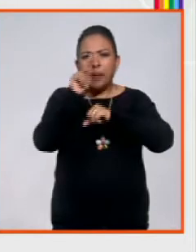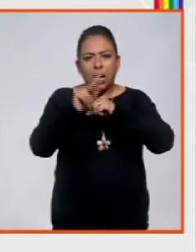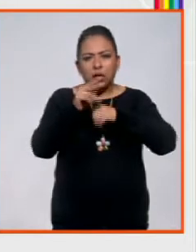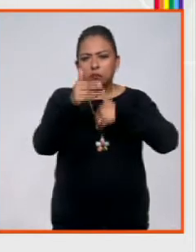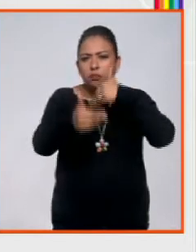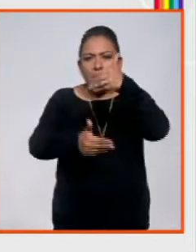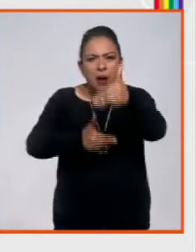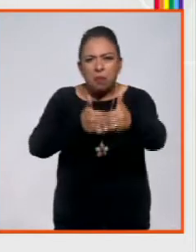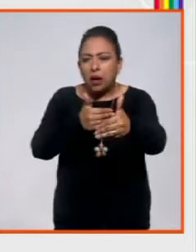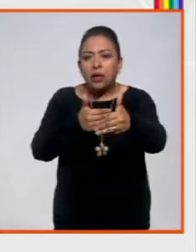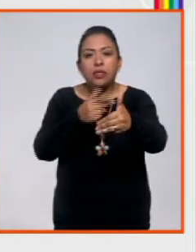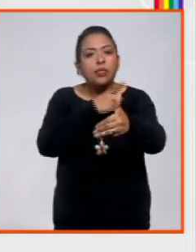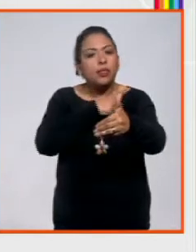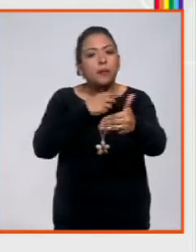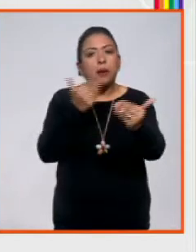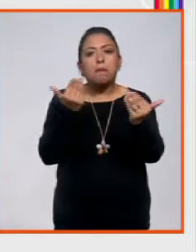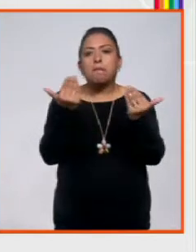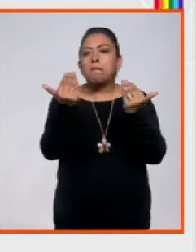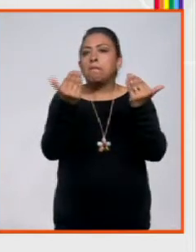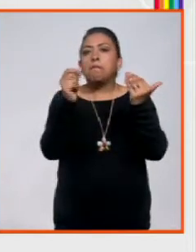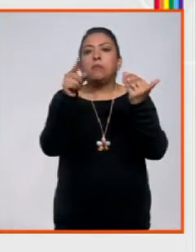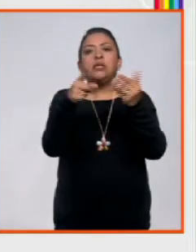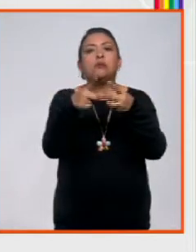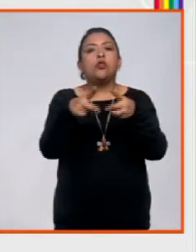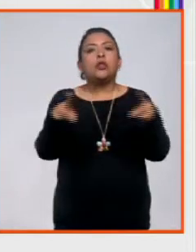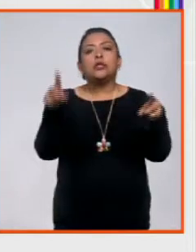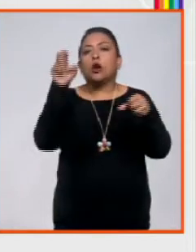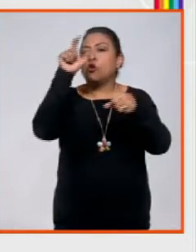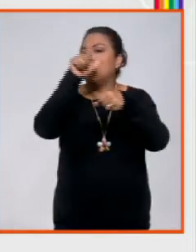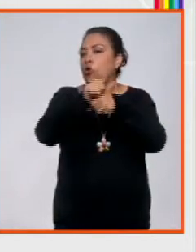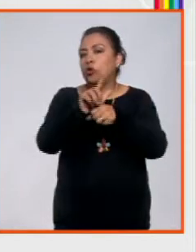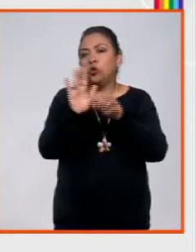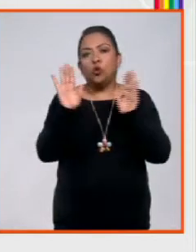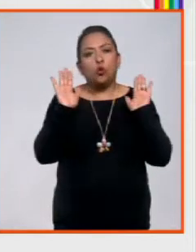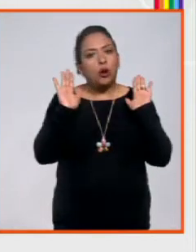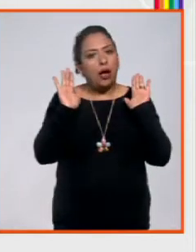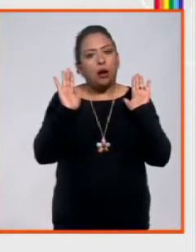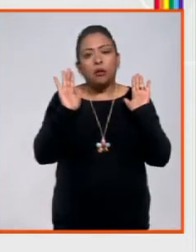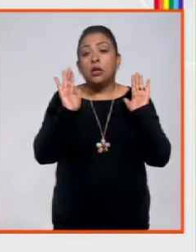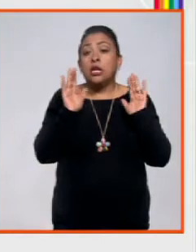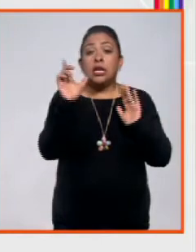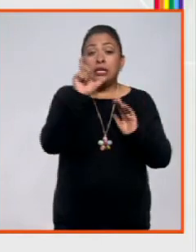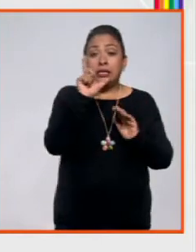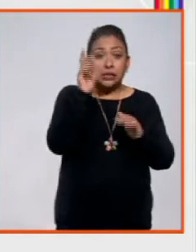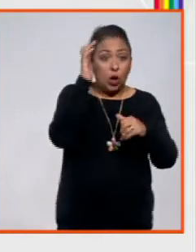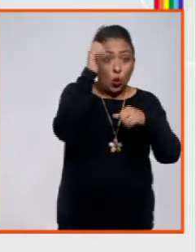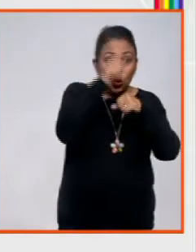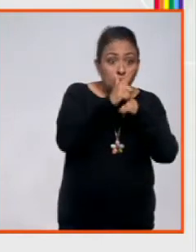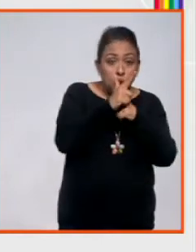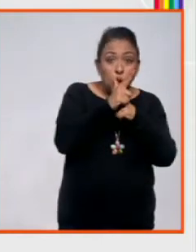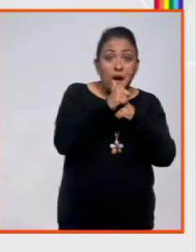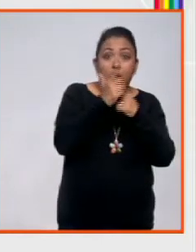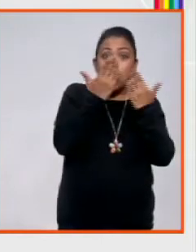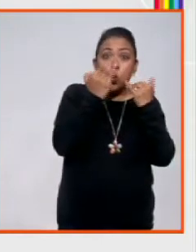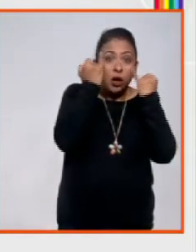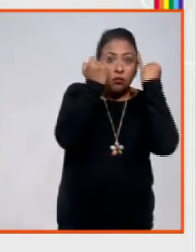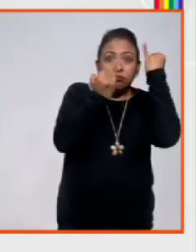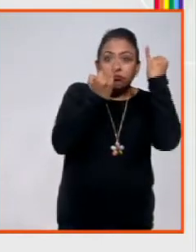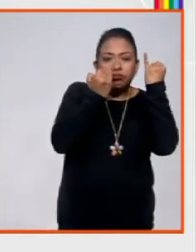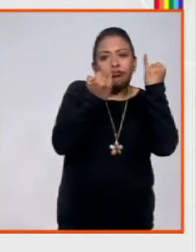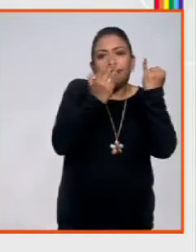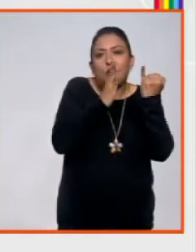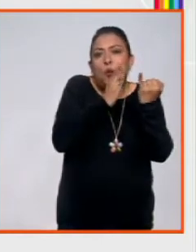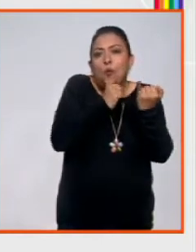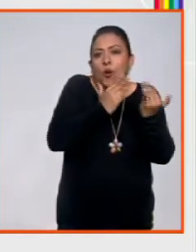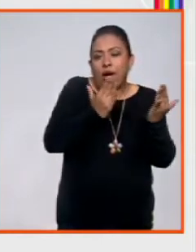equipara o lo pones en paralelo al desarrollo de la cultura de ese país y no hay cultura sin creadores se ha